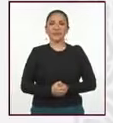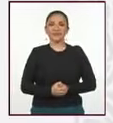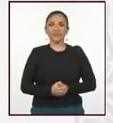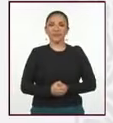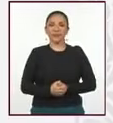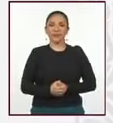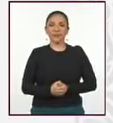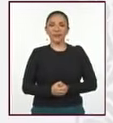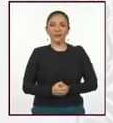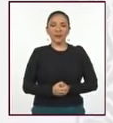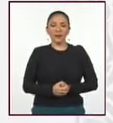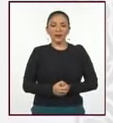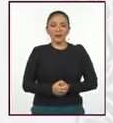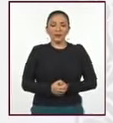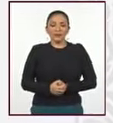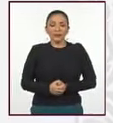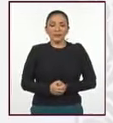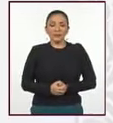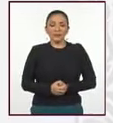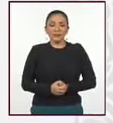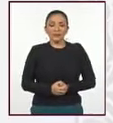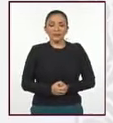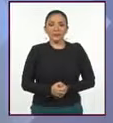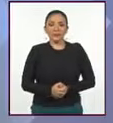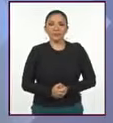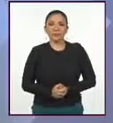Gobierno de México.